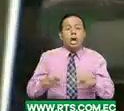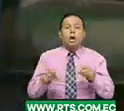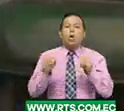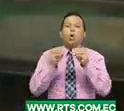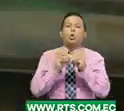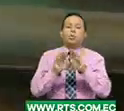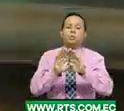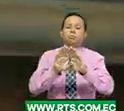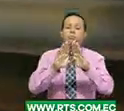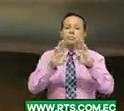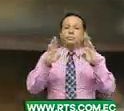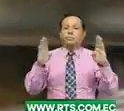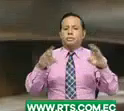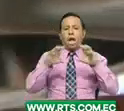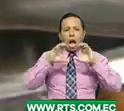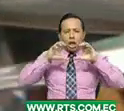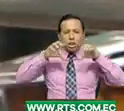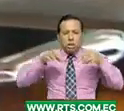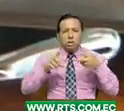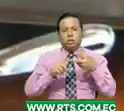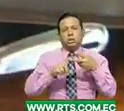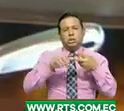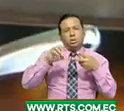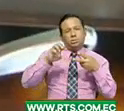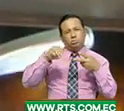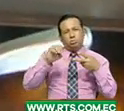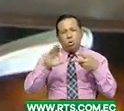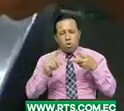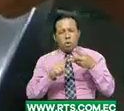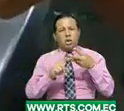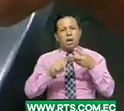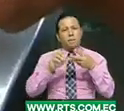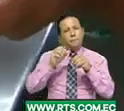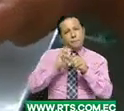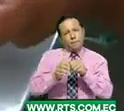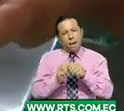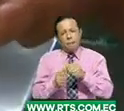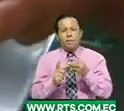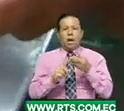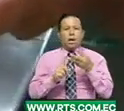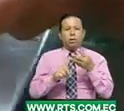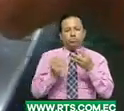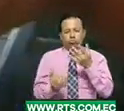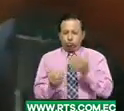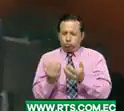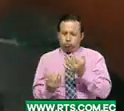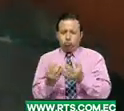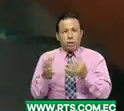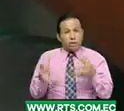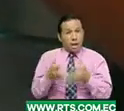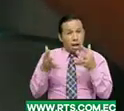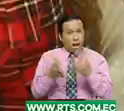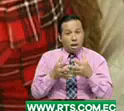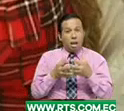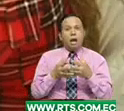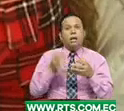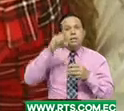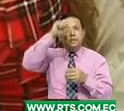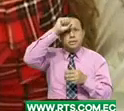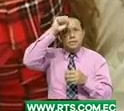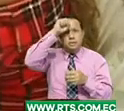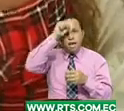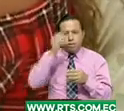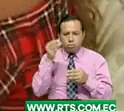Choclo, mote, chifle, maduro, papa, salsa de cebolla y la exquisita fritada forman parte de este singular